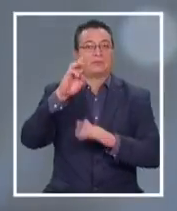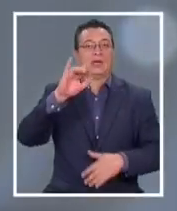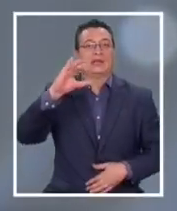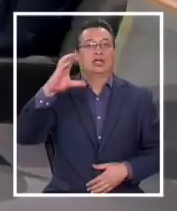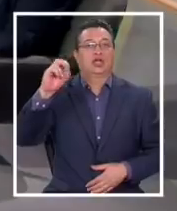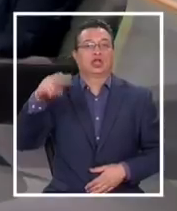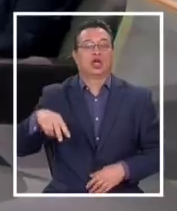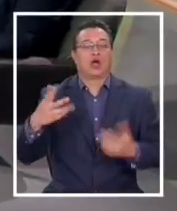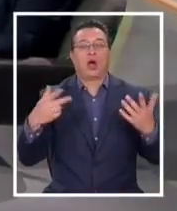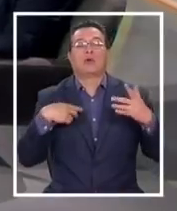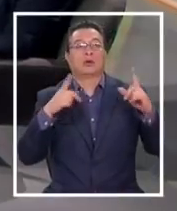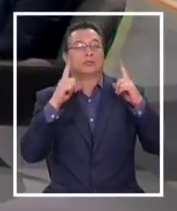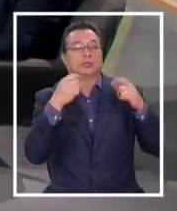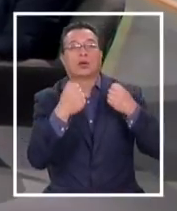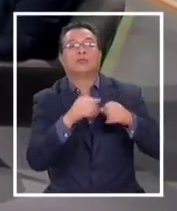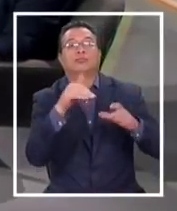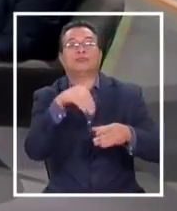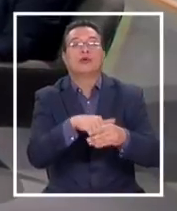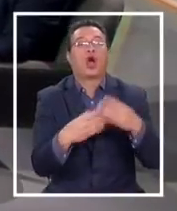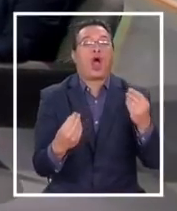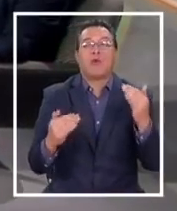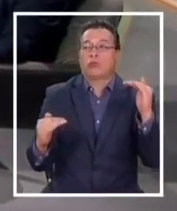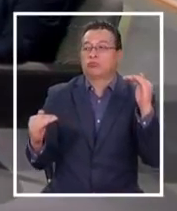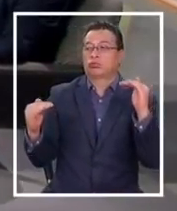tenga, obviamente, la legitimidad de que fue electa?